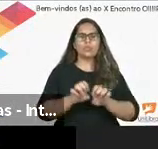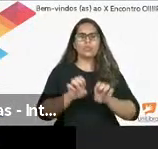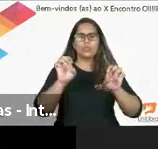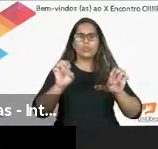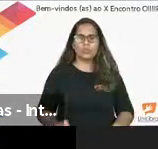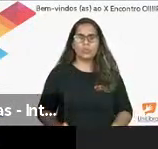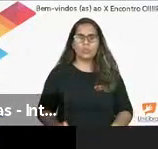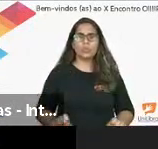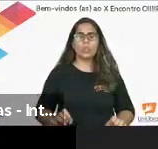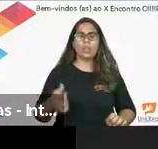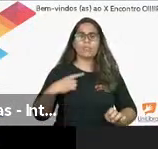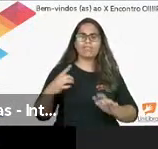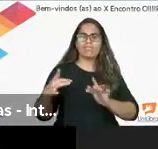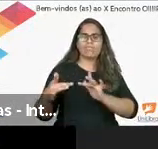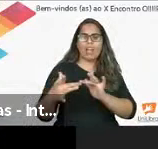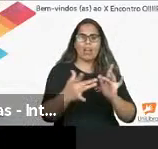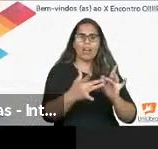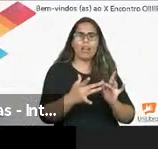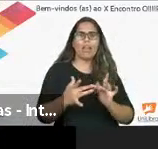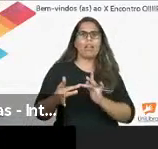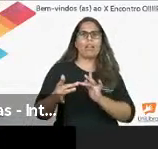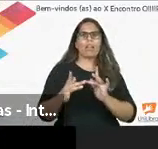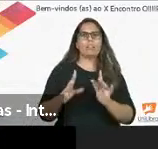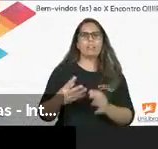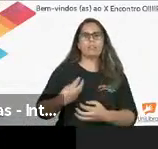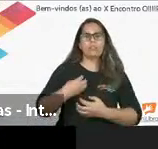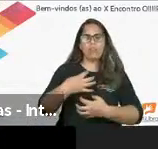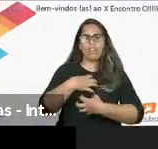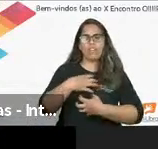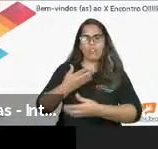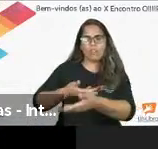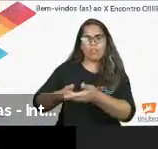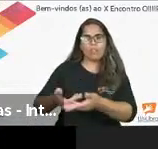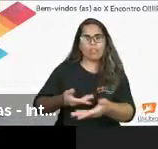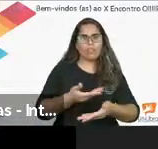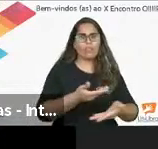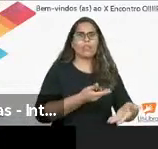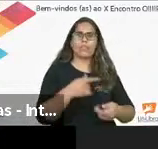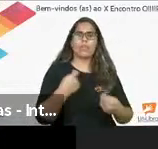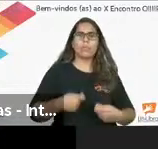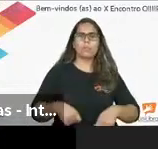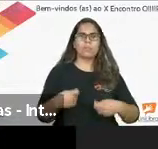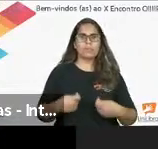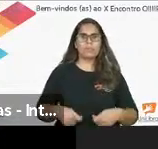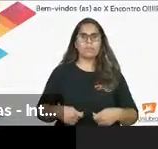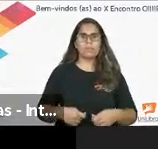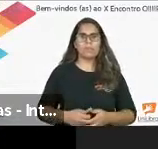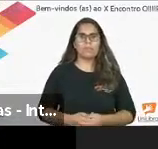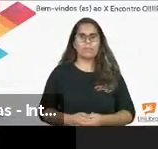nervioso. Así empezó, no había sistema nervioso ahí, pero supongamos que